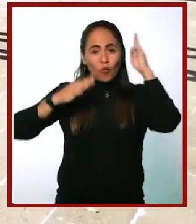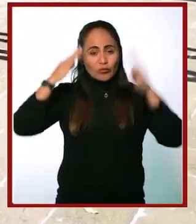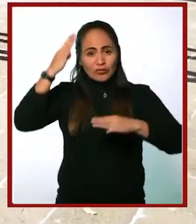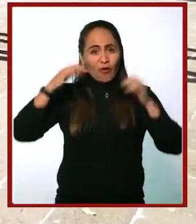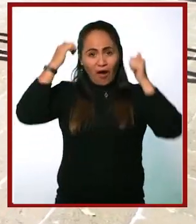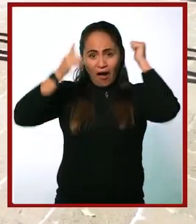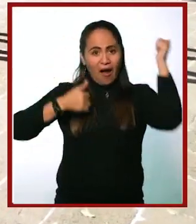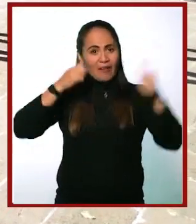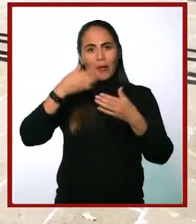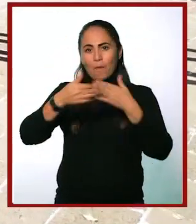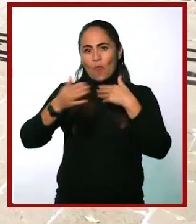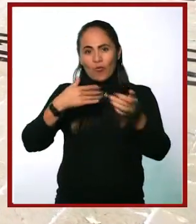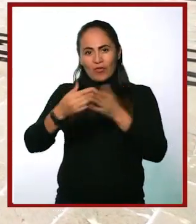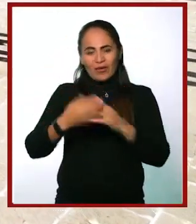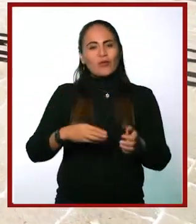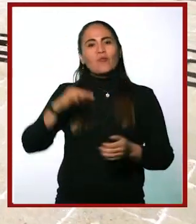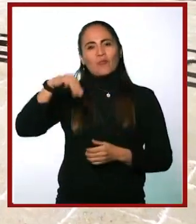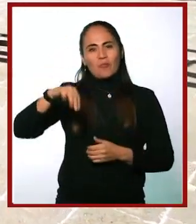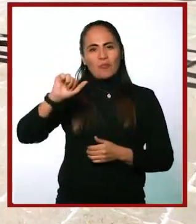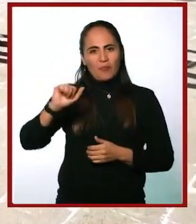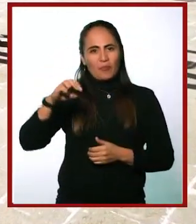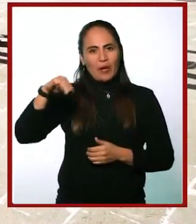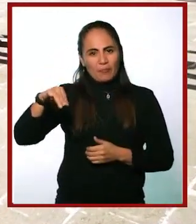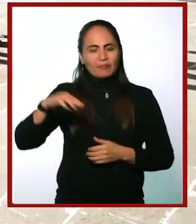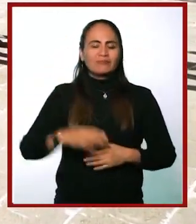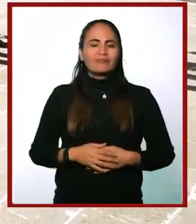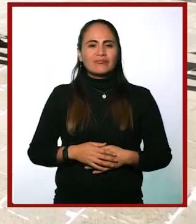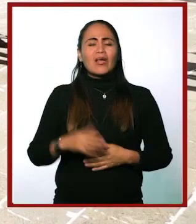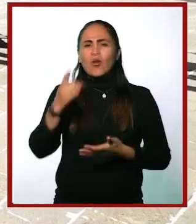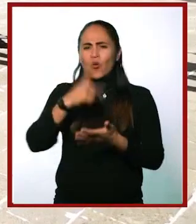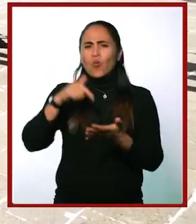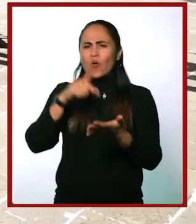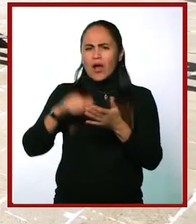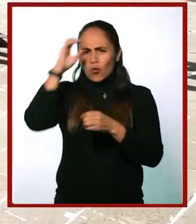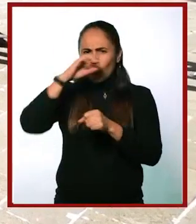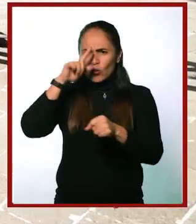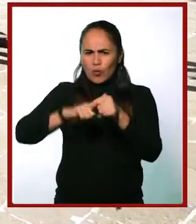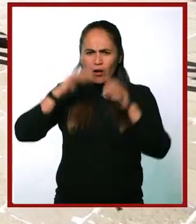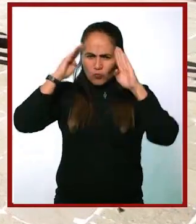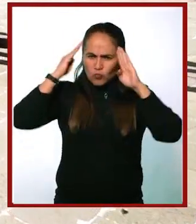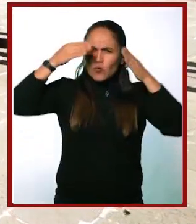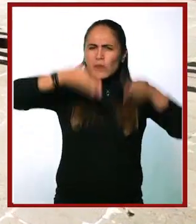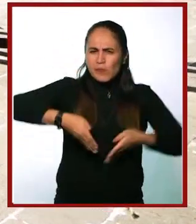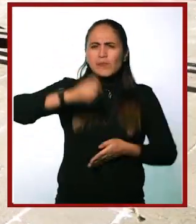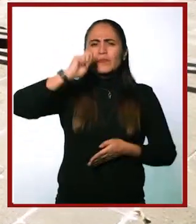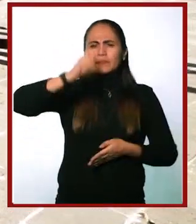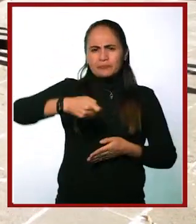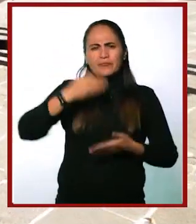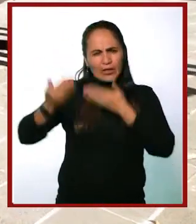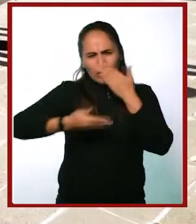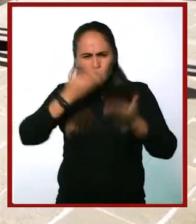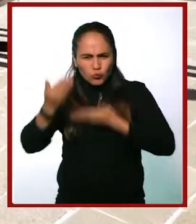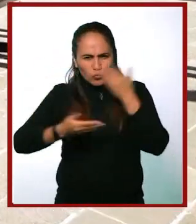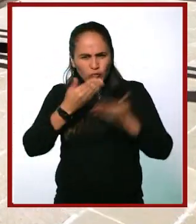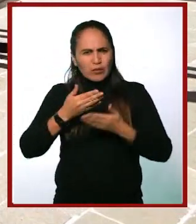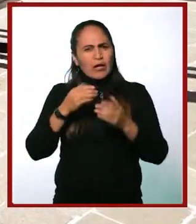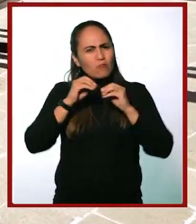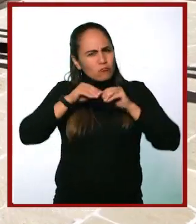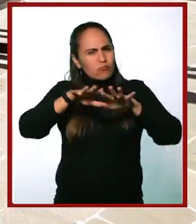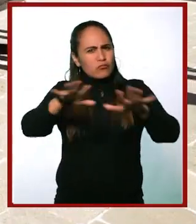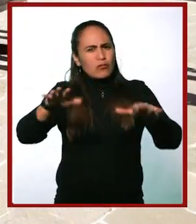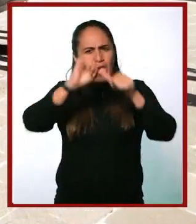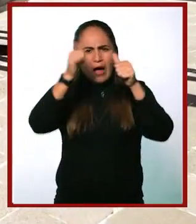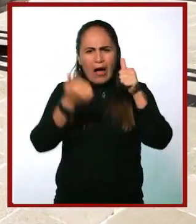espacio, el Museo de Arte Moderno, MAM, que es un recinto cultural dedicado principalmente a